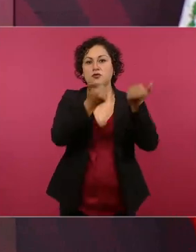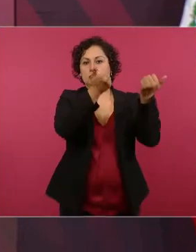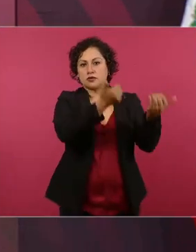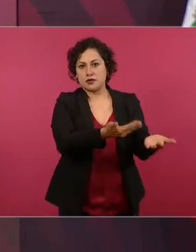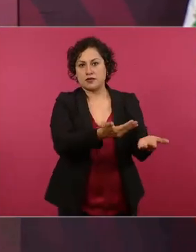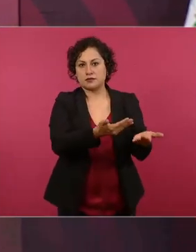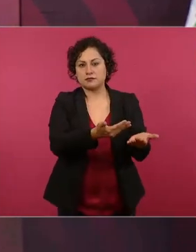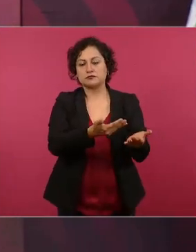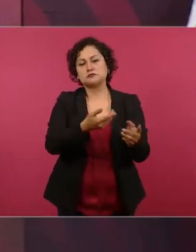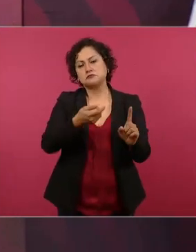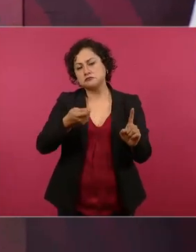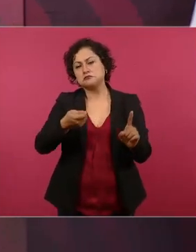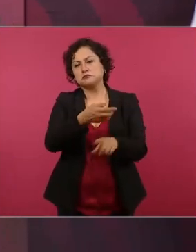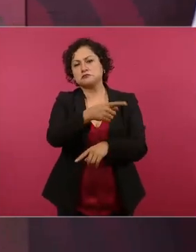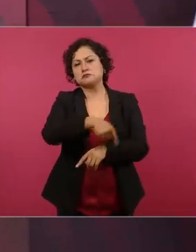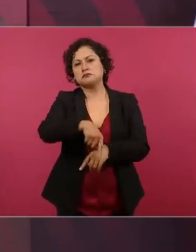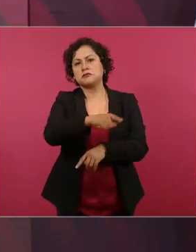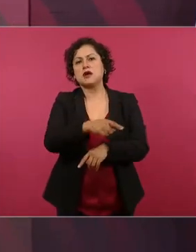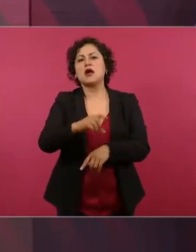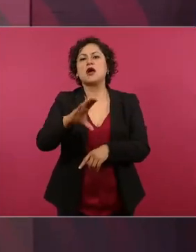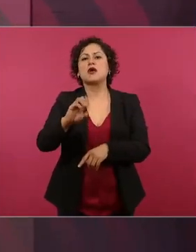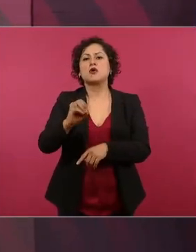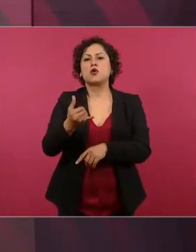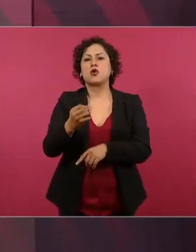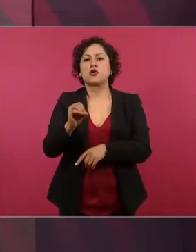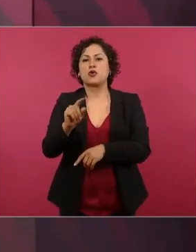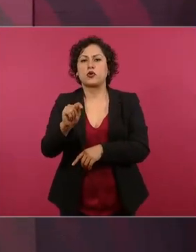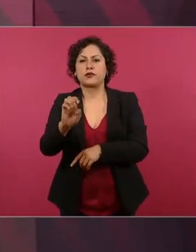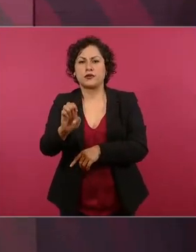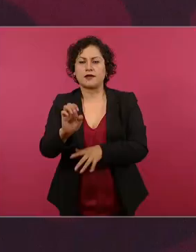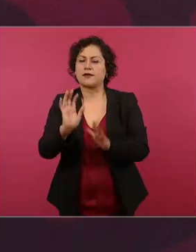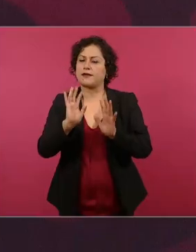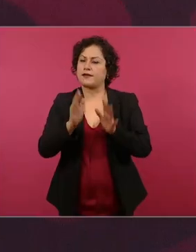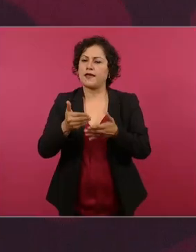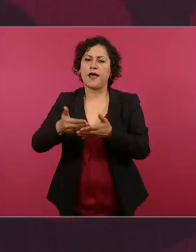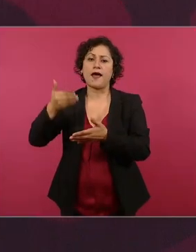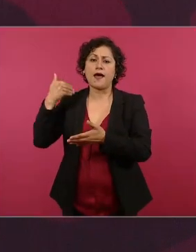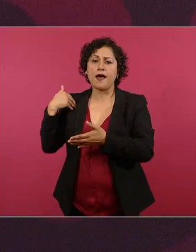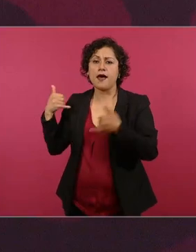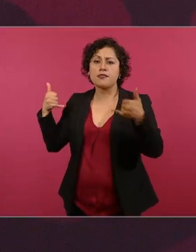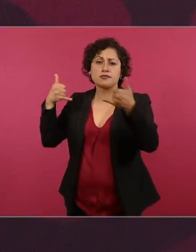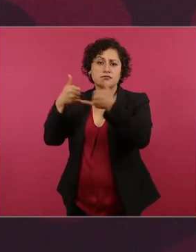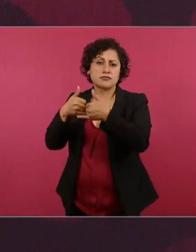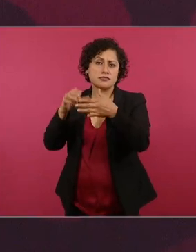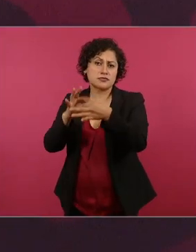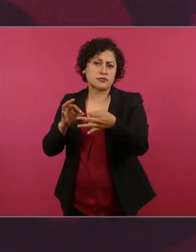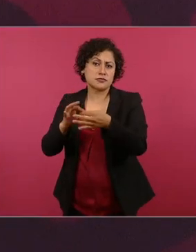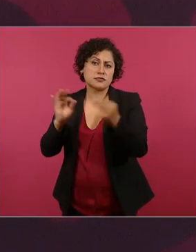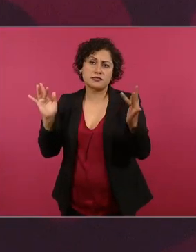coloquialmente llamado coyote o pollero.